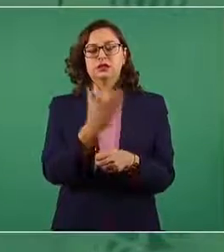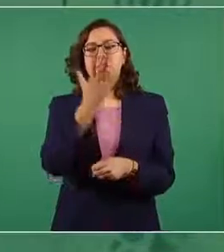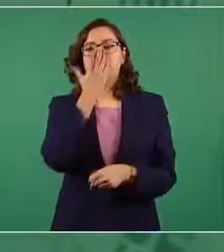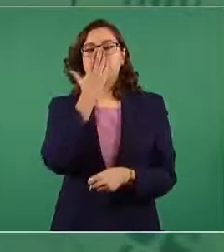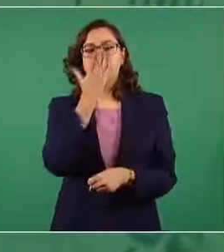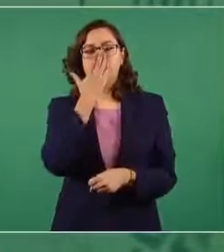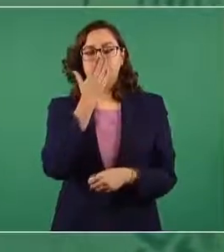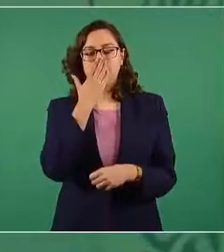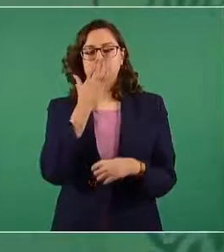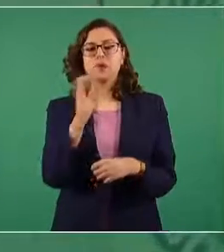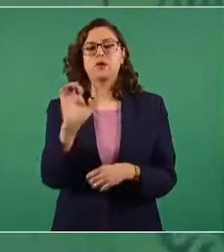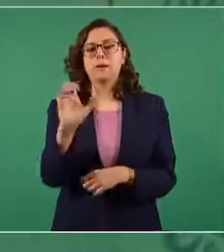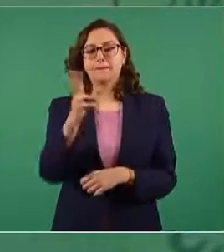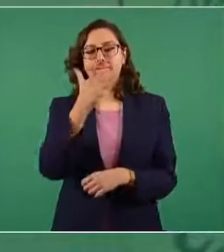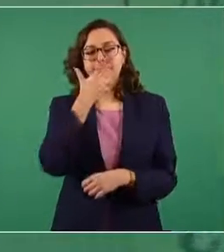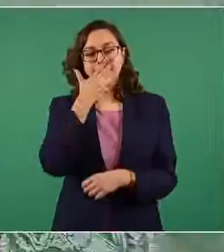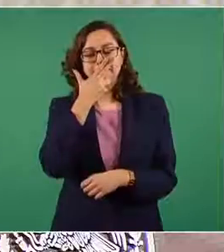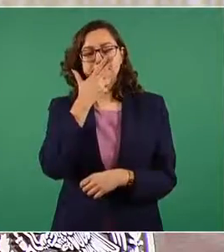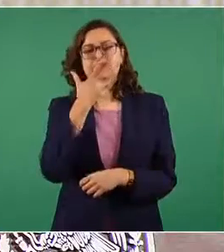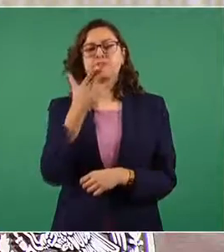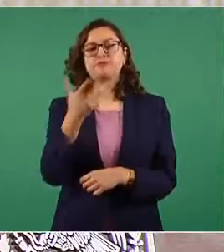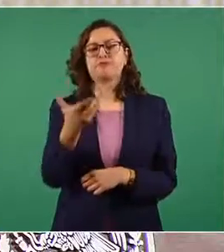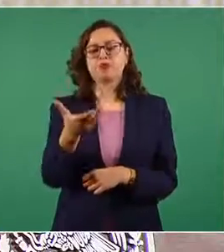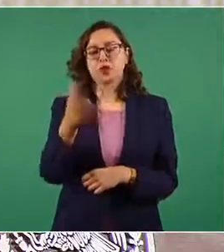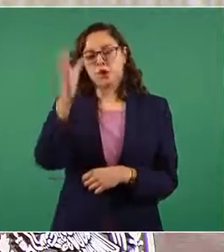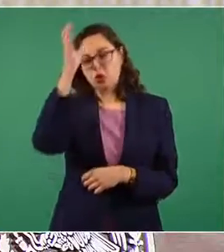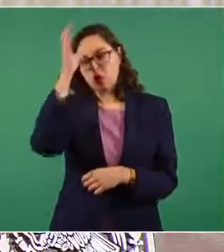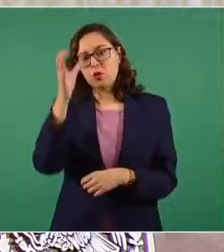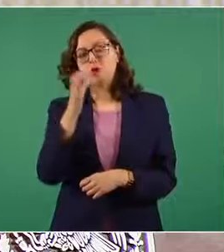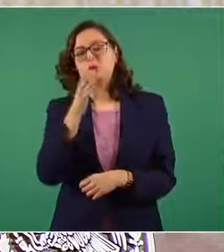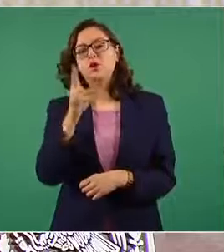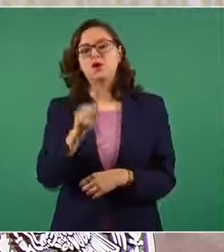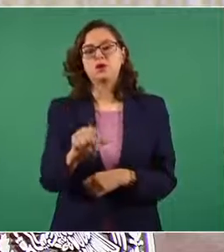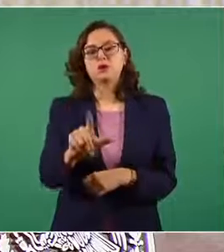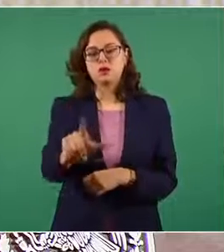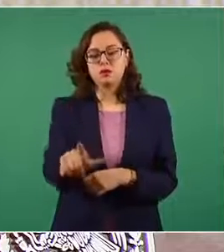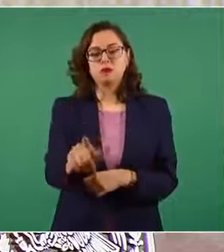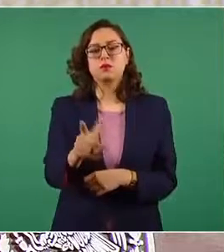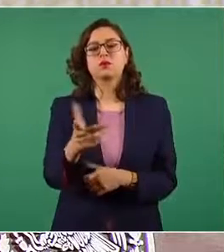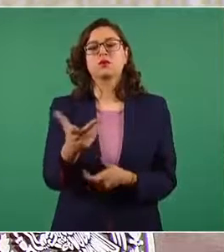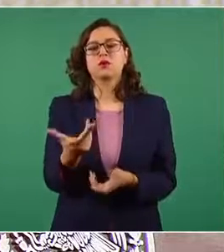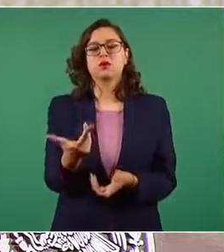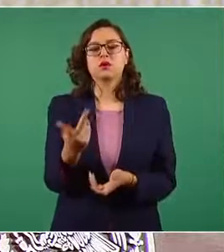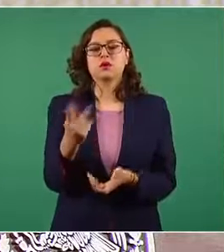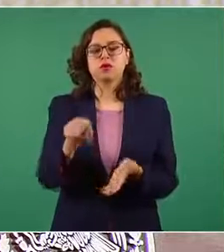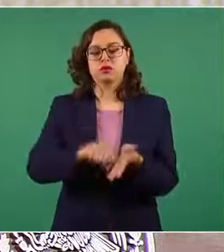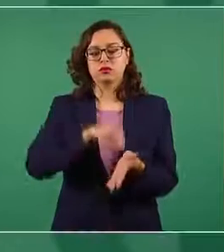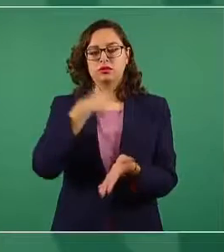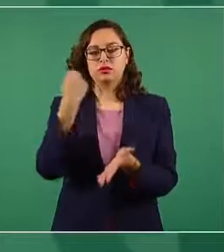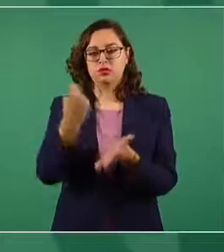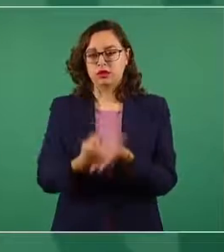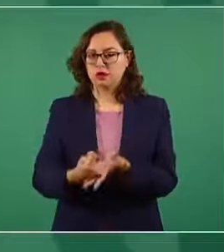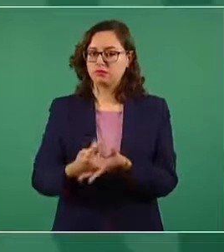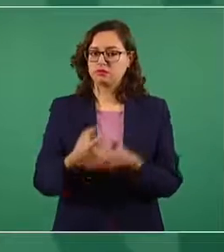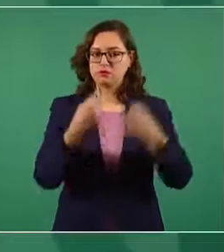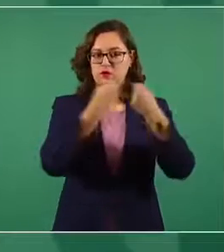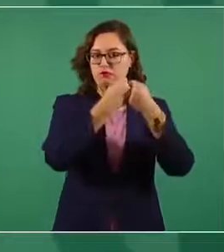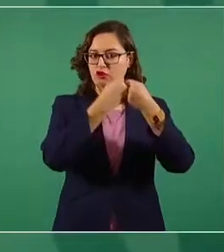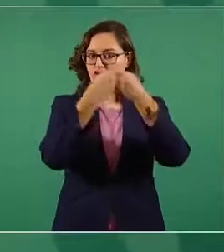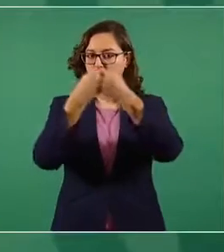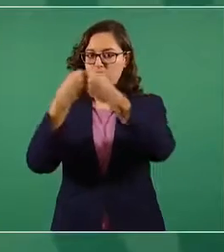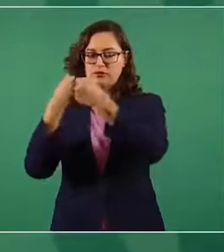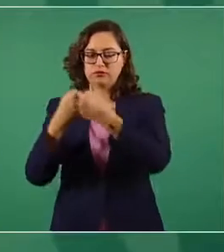Sonora, de Chihuahua, de Coahuila, Nuevo León, Tamaulipas, en todas las ciudades